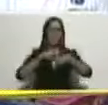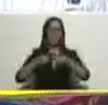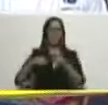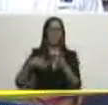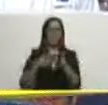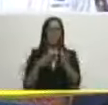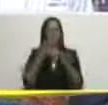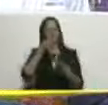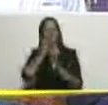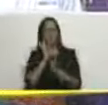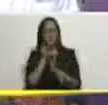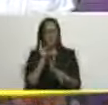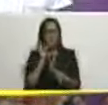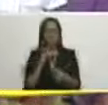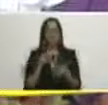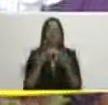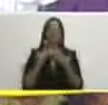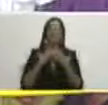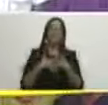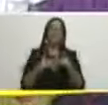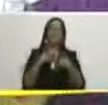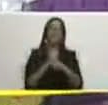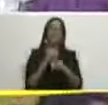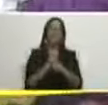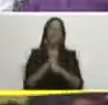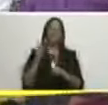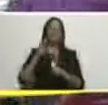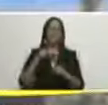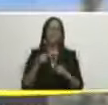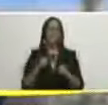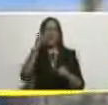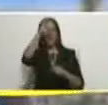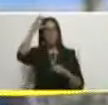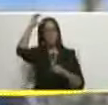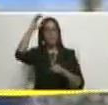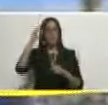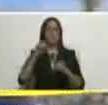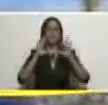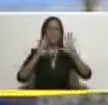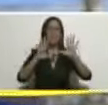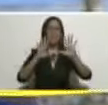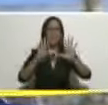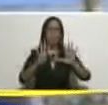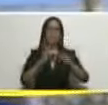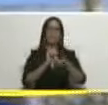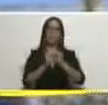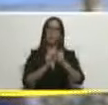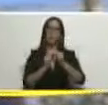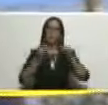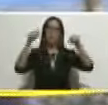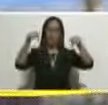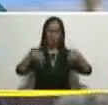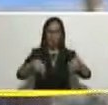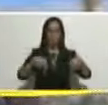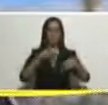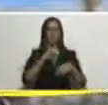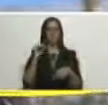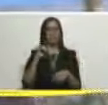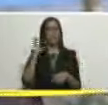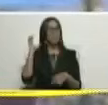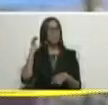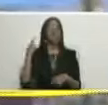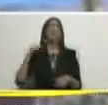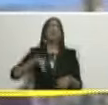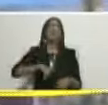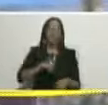los cafés, los emprendimientos, pero también el alto rendimiento. 19 disciplinas hoy en el occidente del país pueden tener